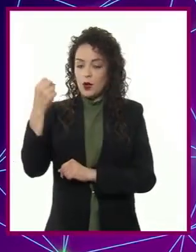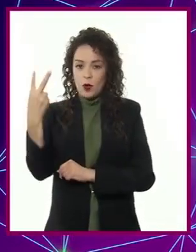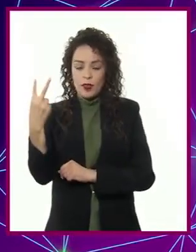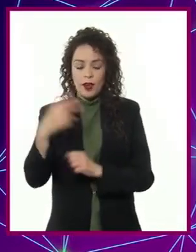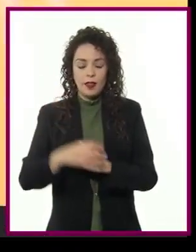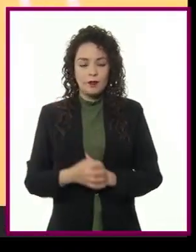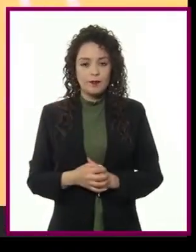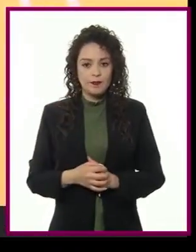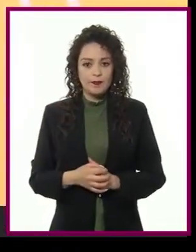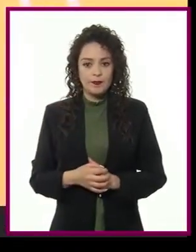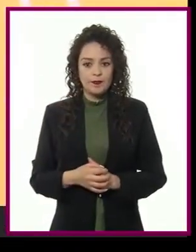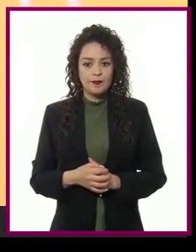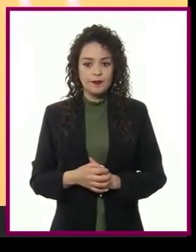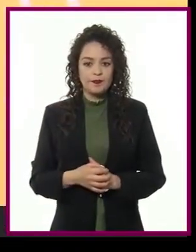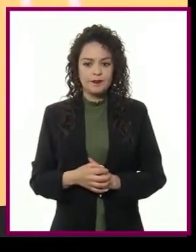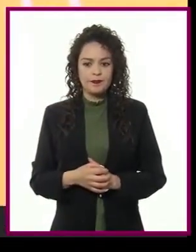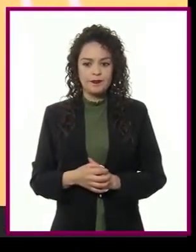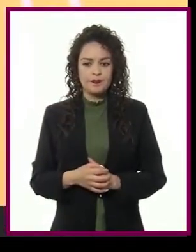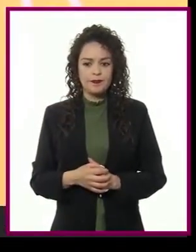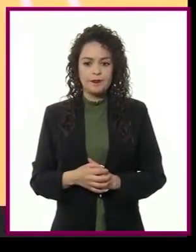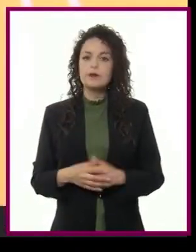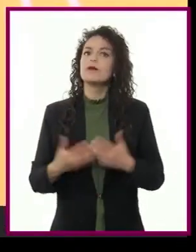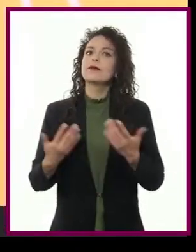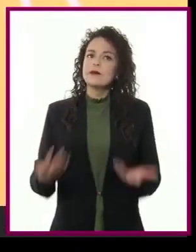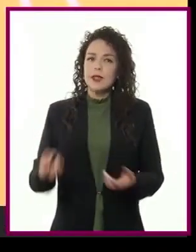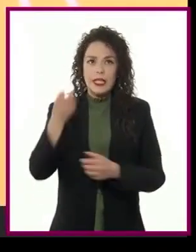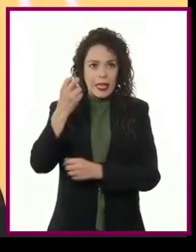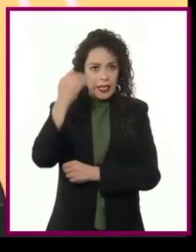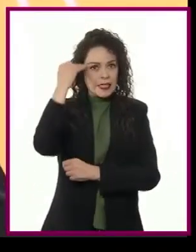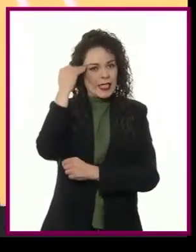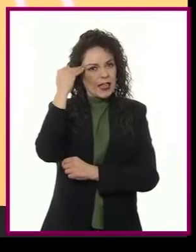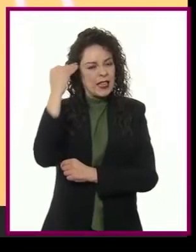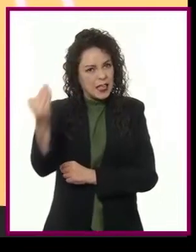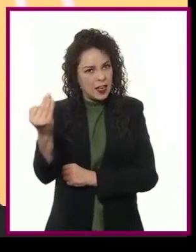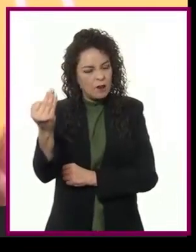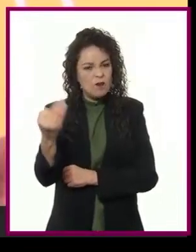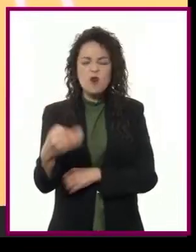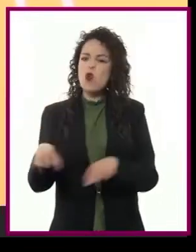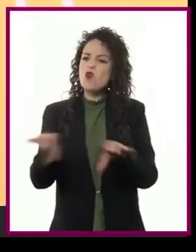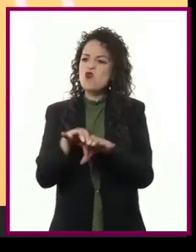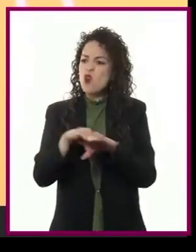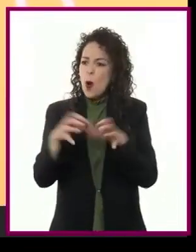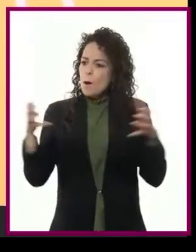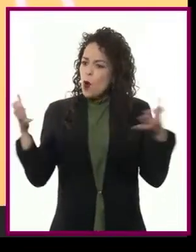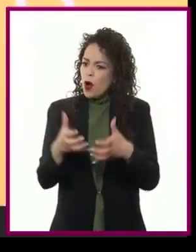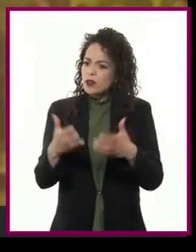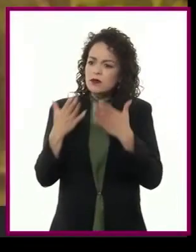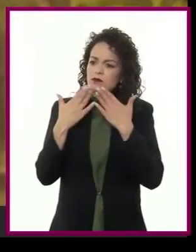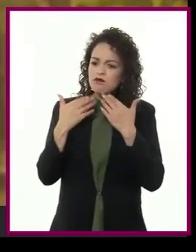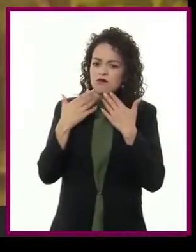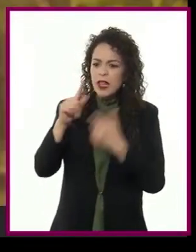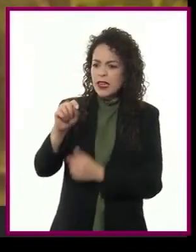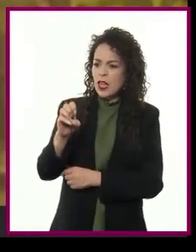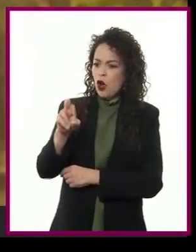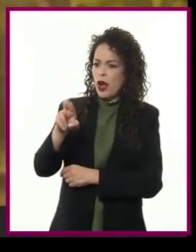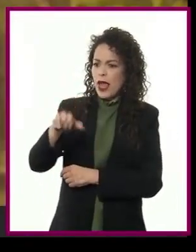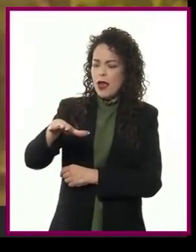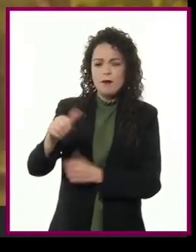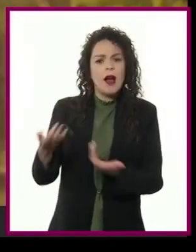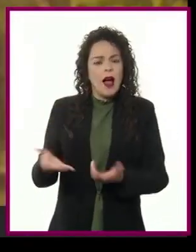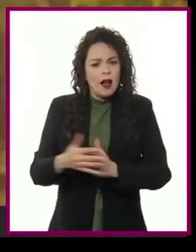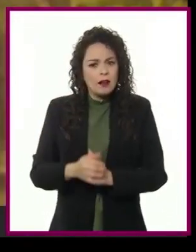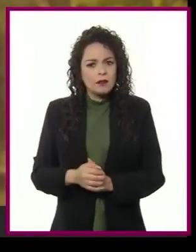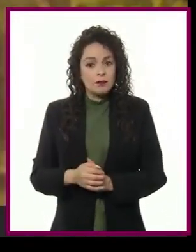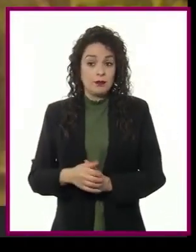cuadrado. Entonces, en esa época, ¿cómo hacían sin el teorema? En la antigua